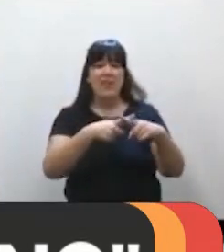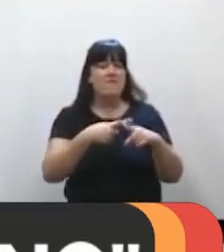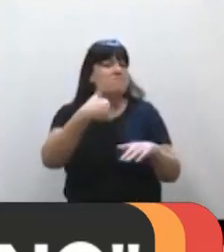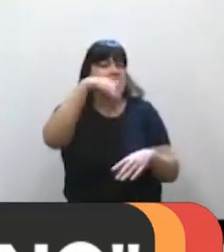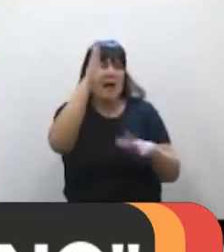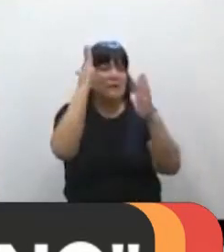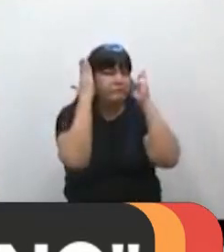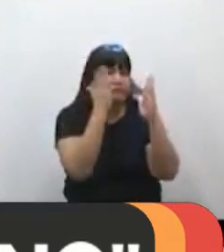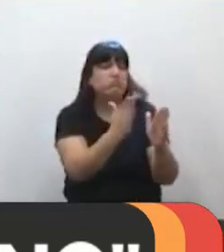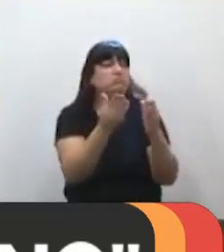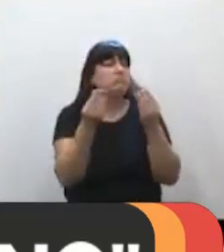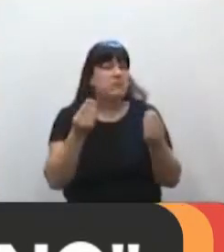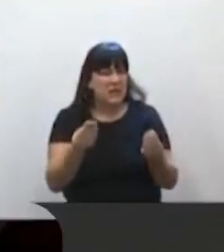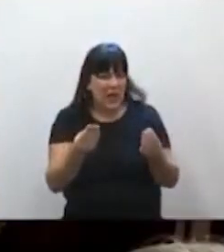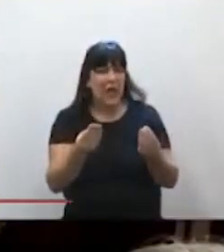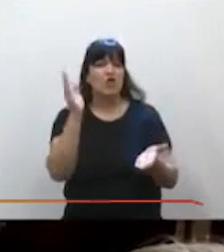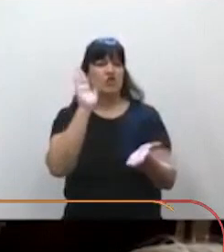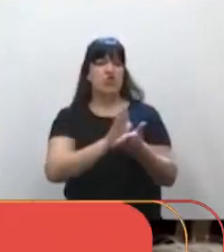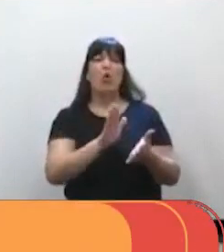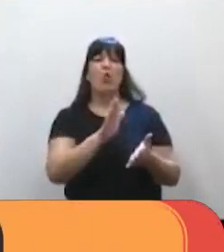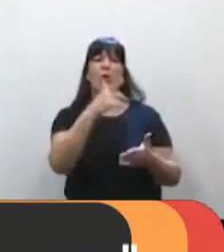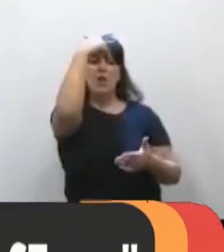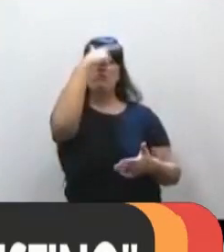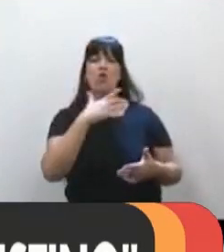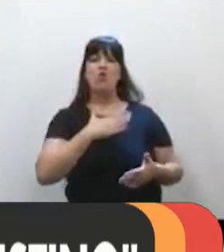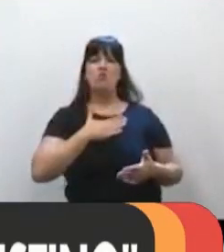debate tiene que ver con la dignidad humana.